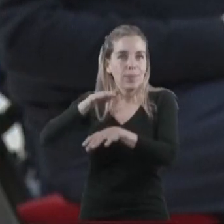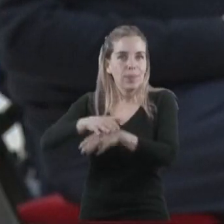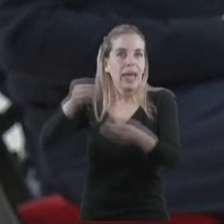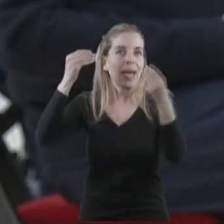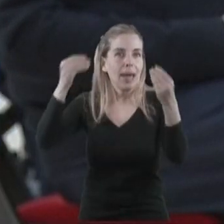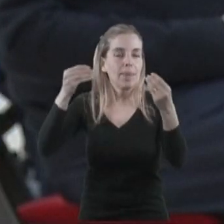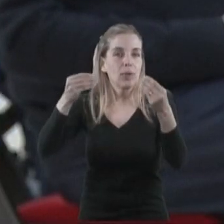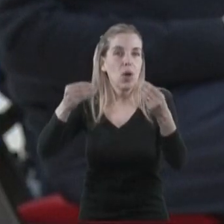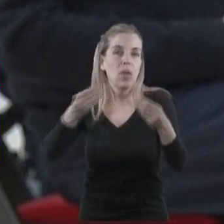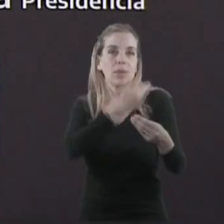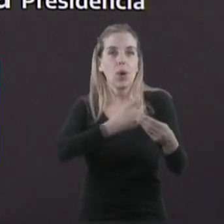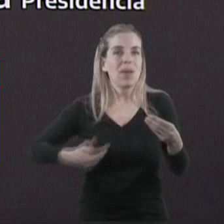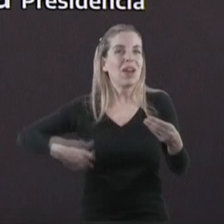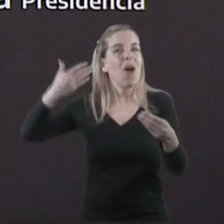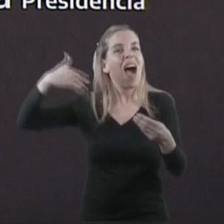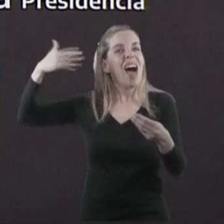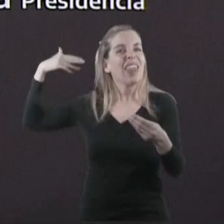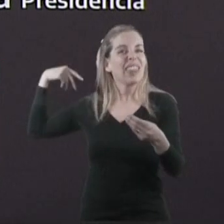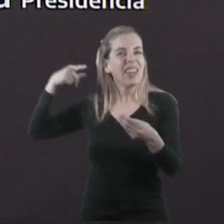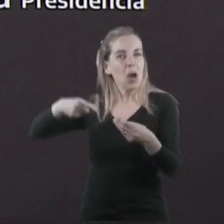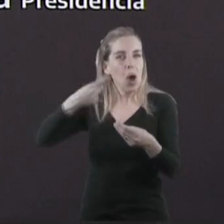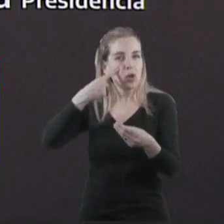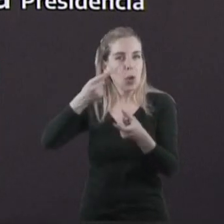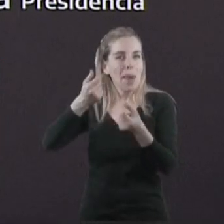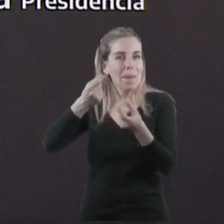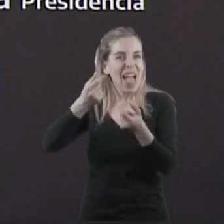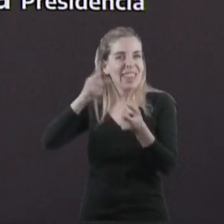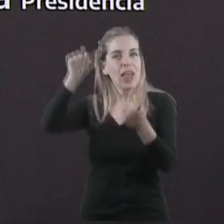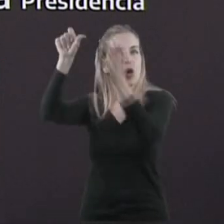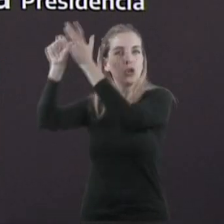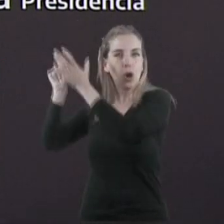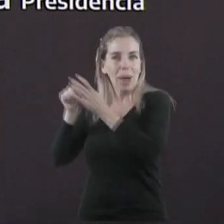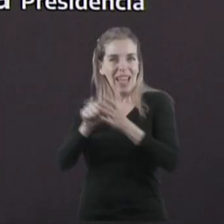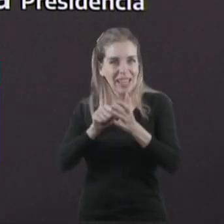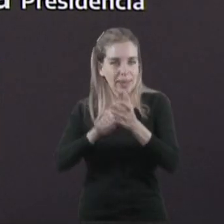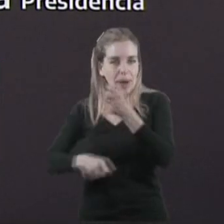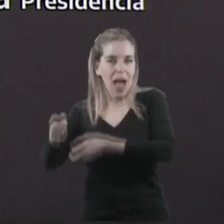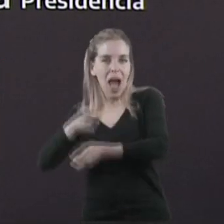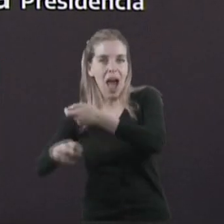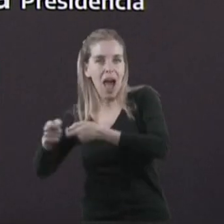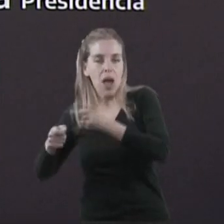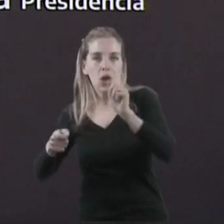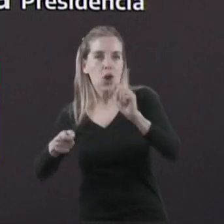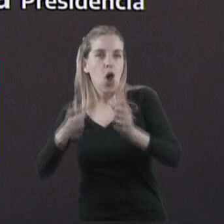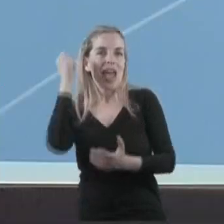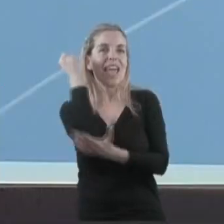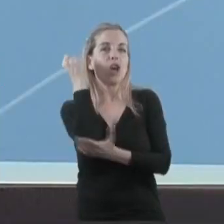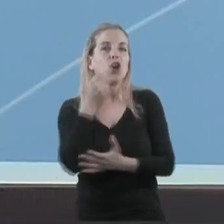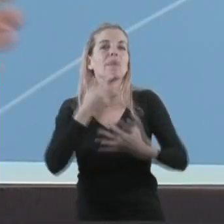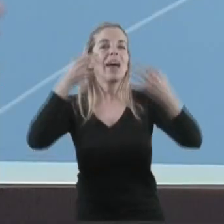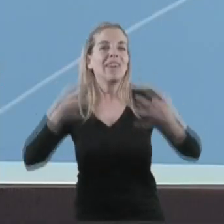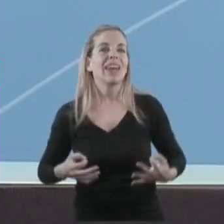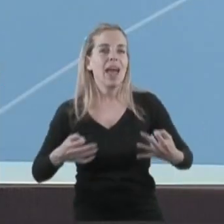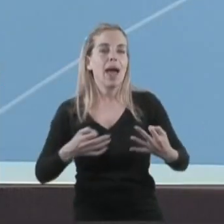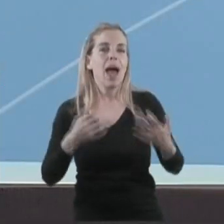los capitales de una forma indiscriminada a especular y no justamente a la economía real, a que haya, por ejemplo,